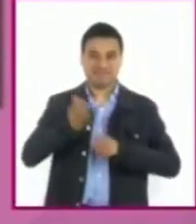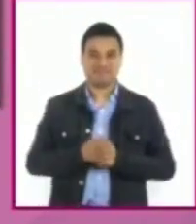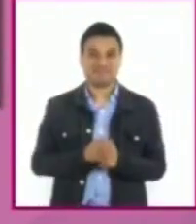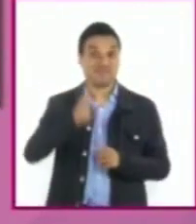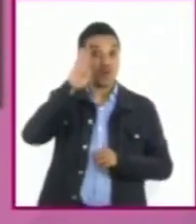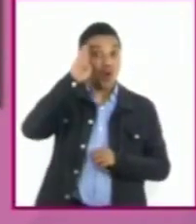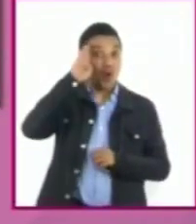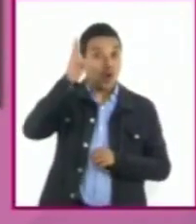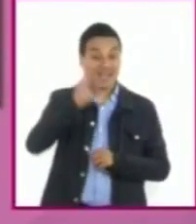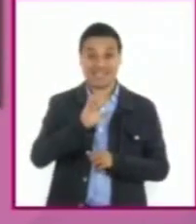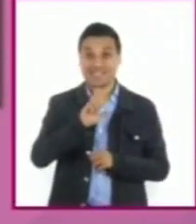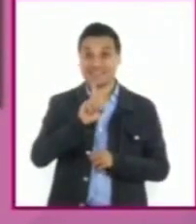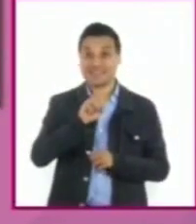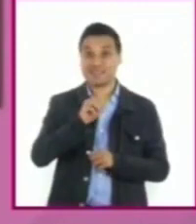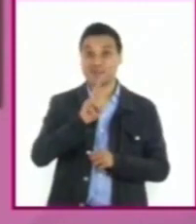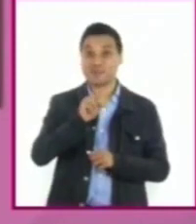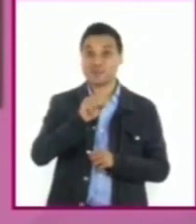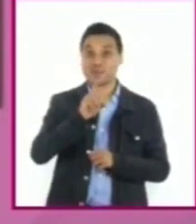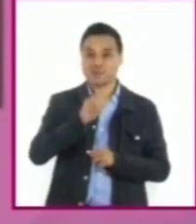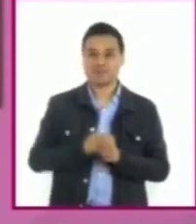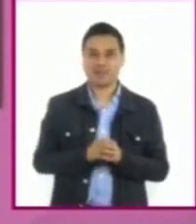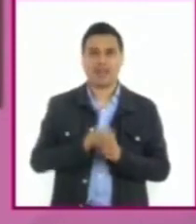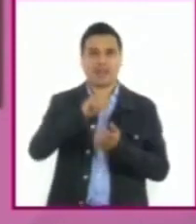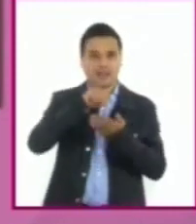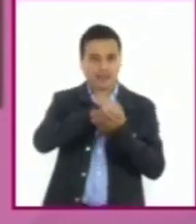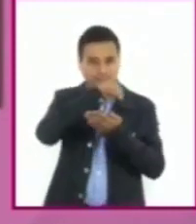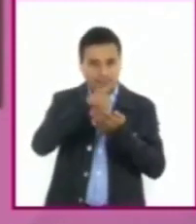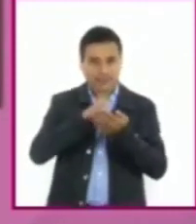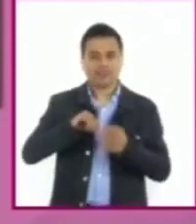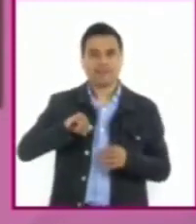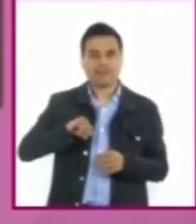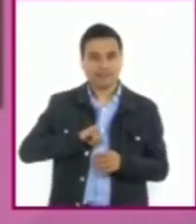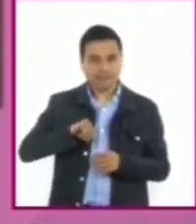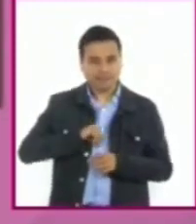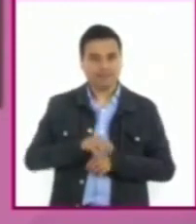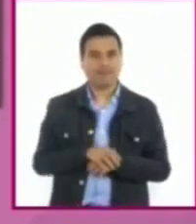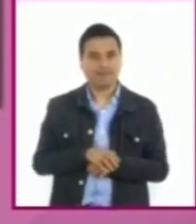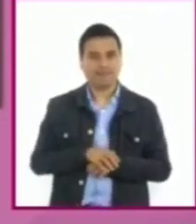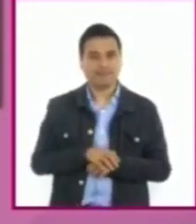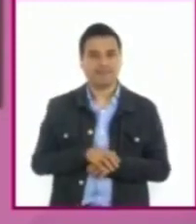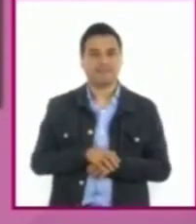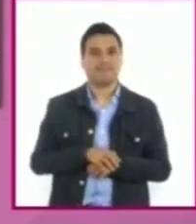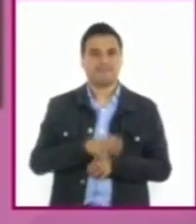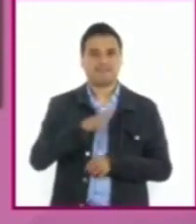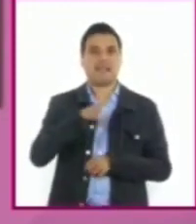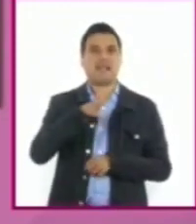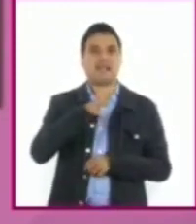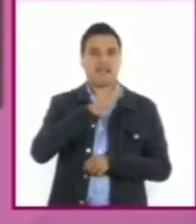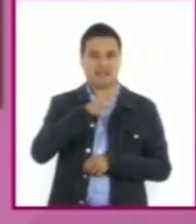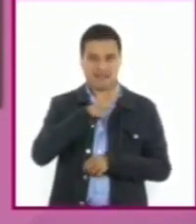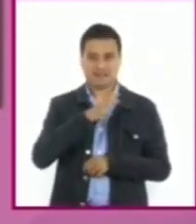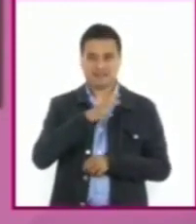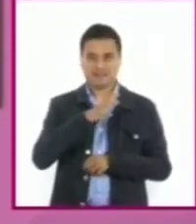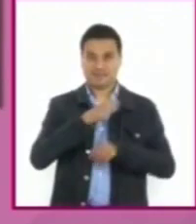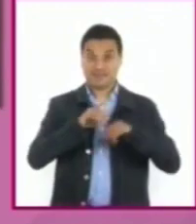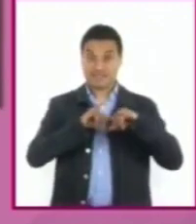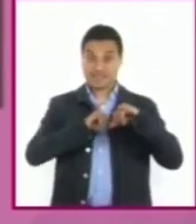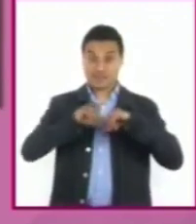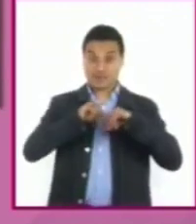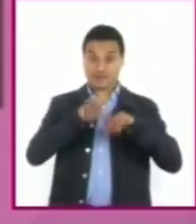Hola, Edmundo. Oye, ¿qué lugar tan interesante elegiste? Ahí puedes ver distintos componentes del espacio